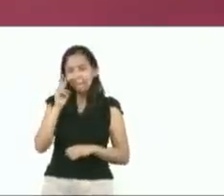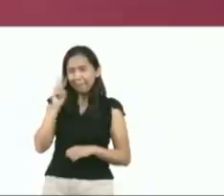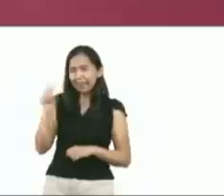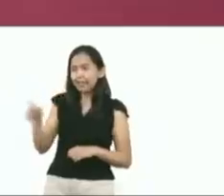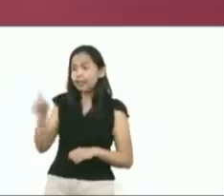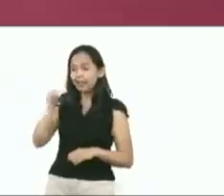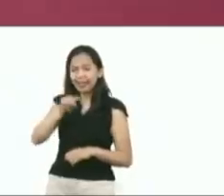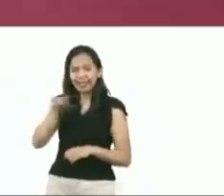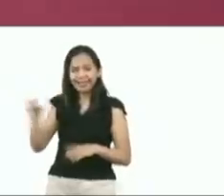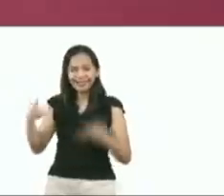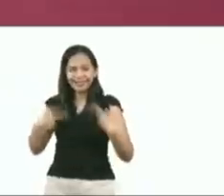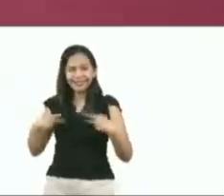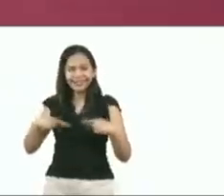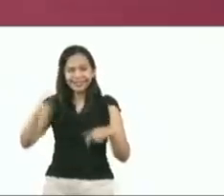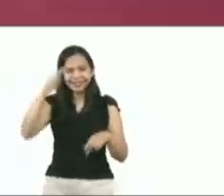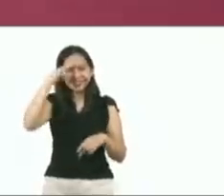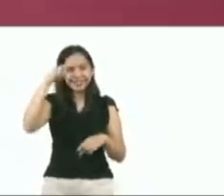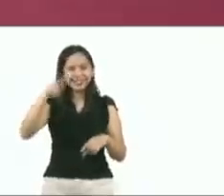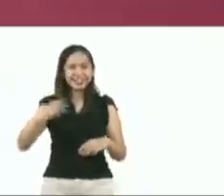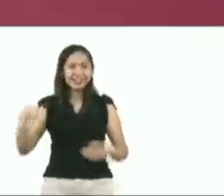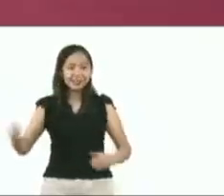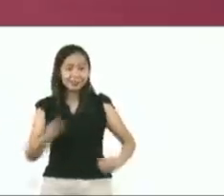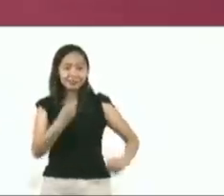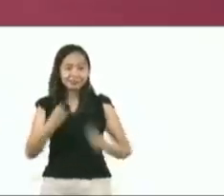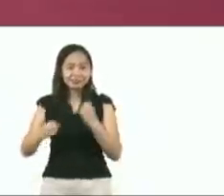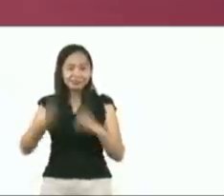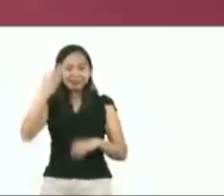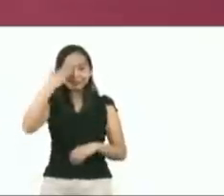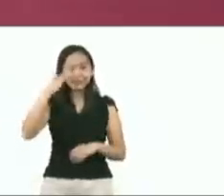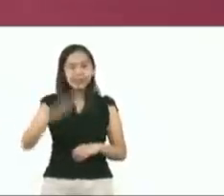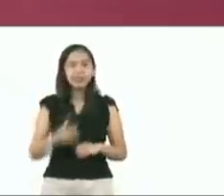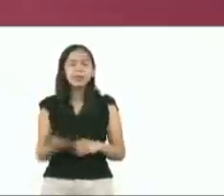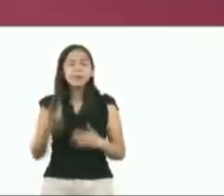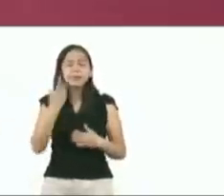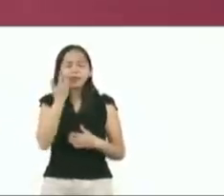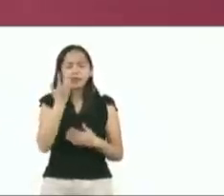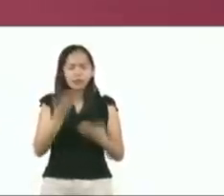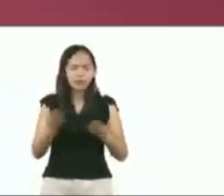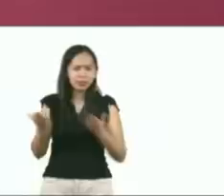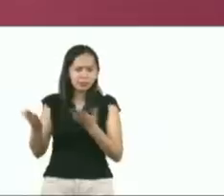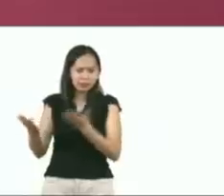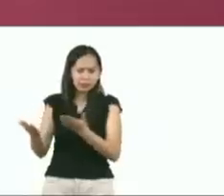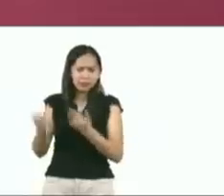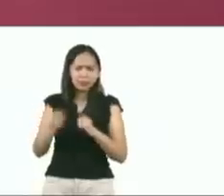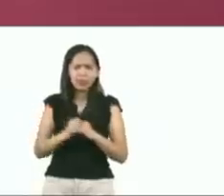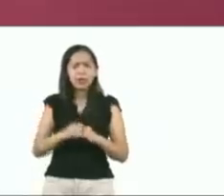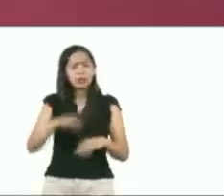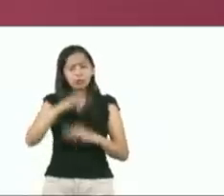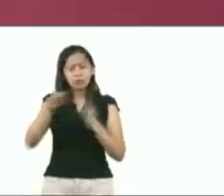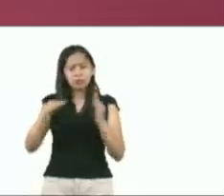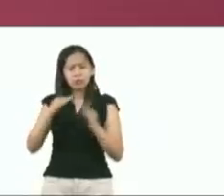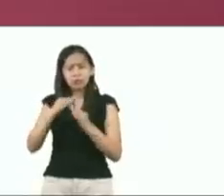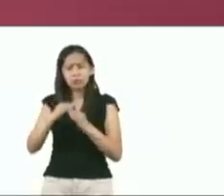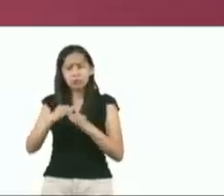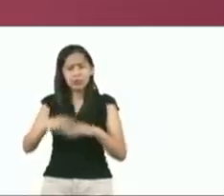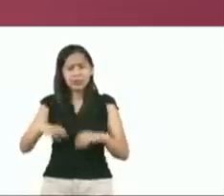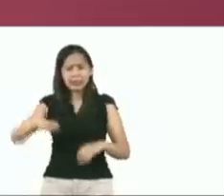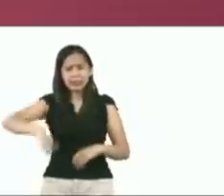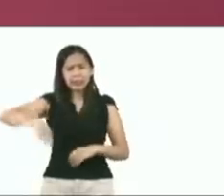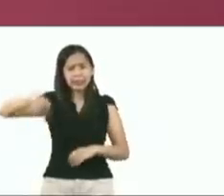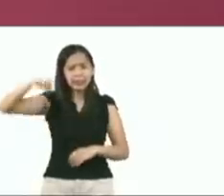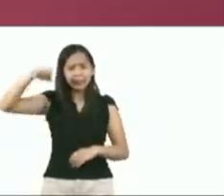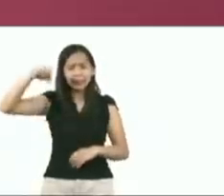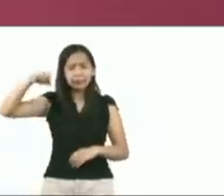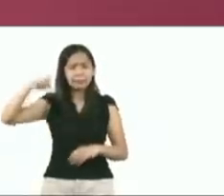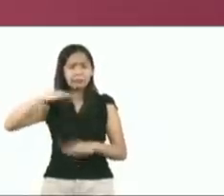boxear. Les quiero presentar, porque va a haber de todas edades, así como hay niñitos y niñitas